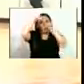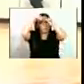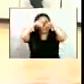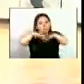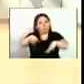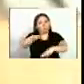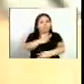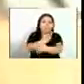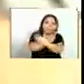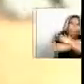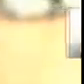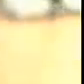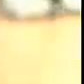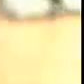que descansen